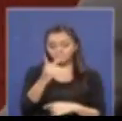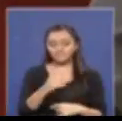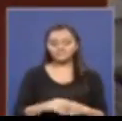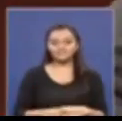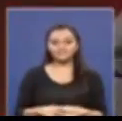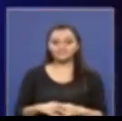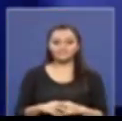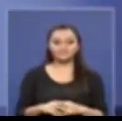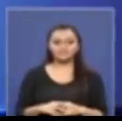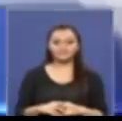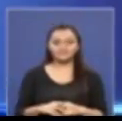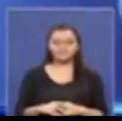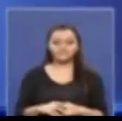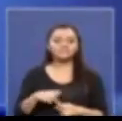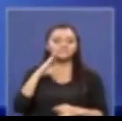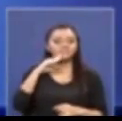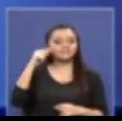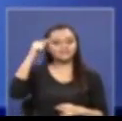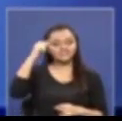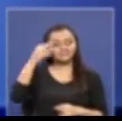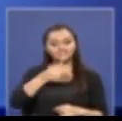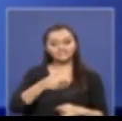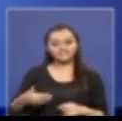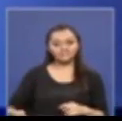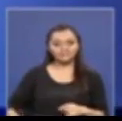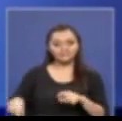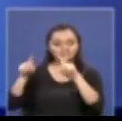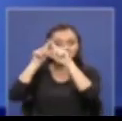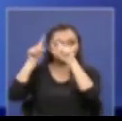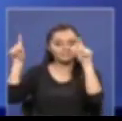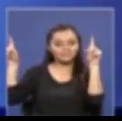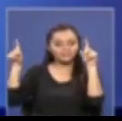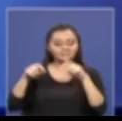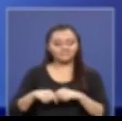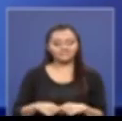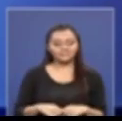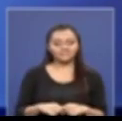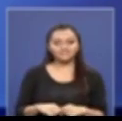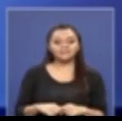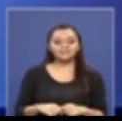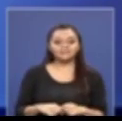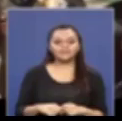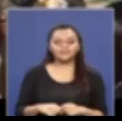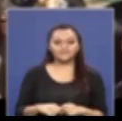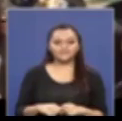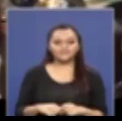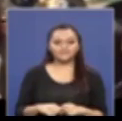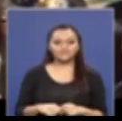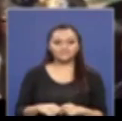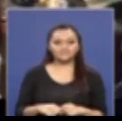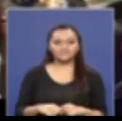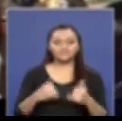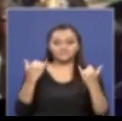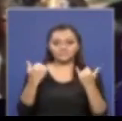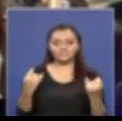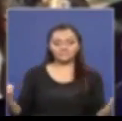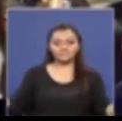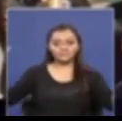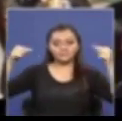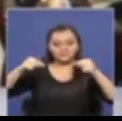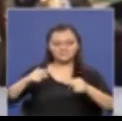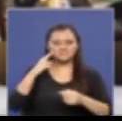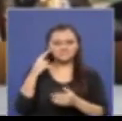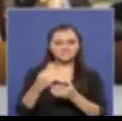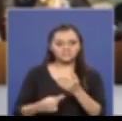Adelante. Rafael Correa Delgado, presidente constitucional del Ecuador. Estamos aquí para